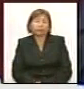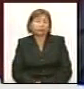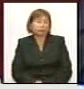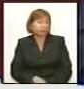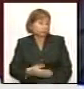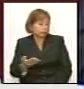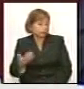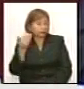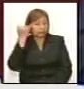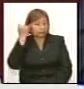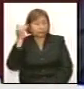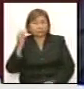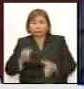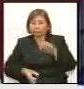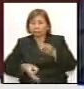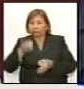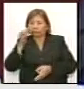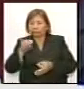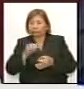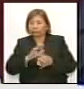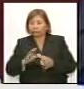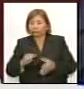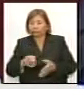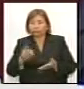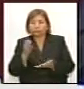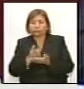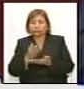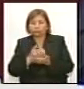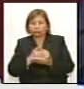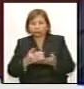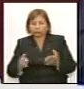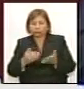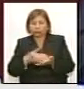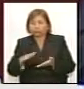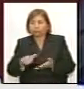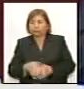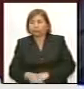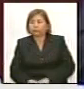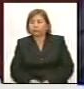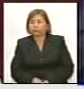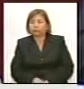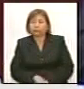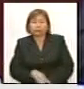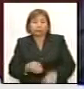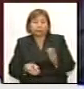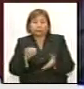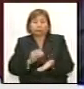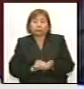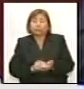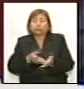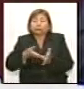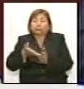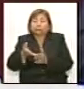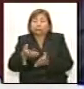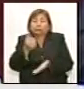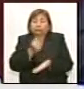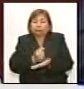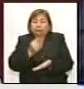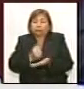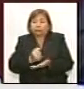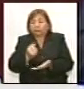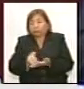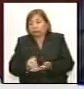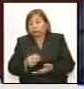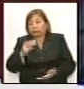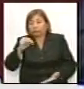idea es desjudicializar los procesos de desalojo y que sean más por la vía notarial. Es decir, que